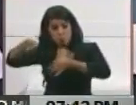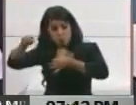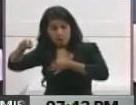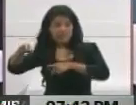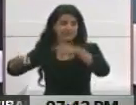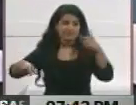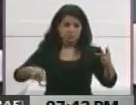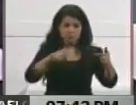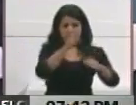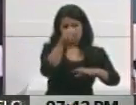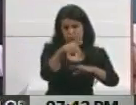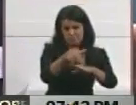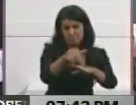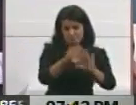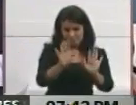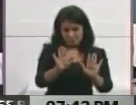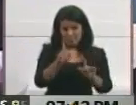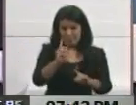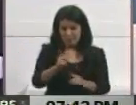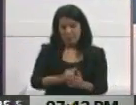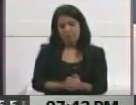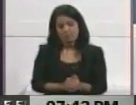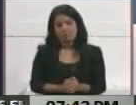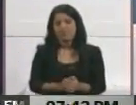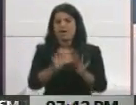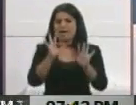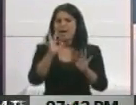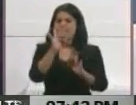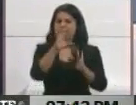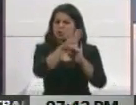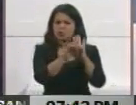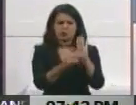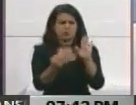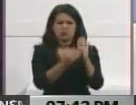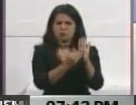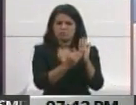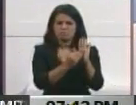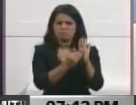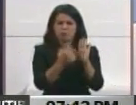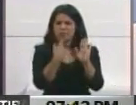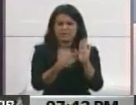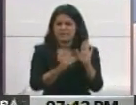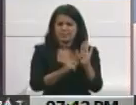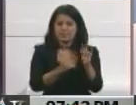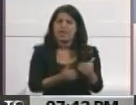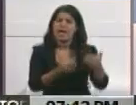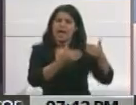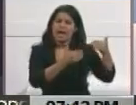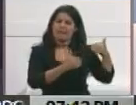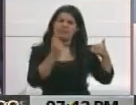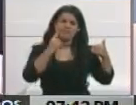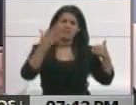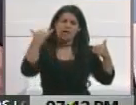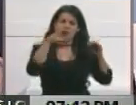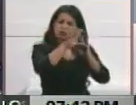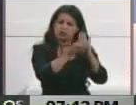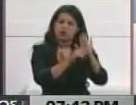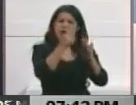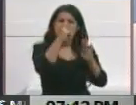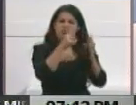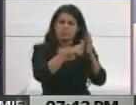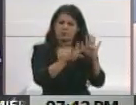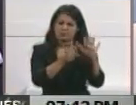anteriores la verdad hay que decirla tampoco en la Constitución de 1961 pero ese